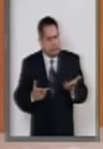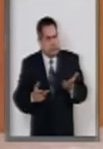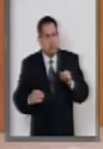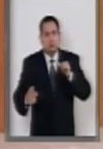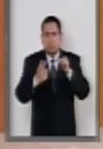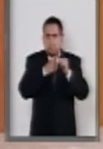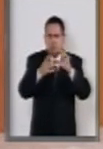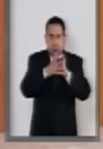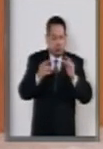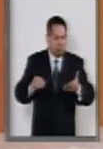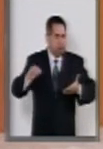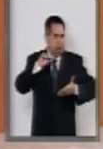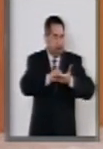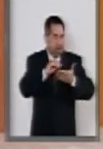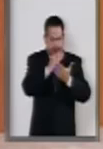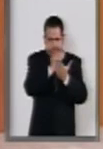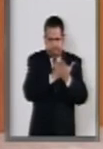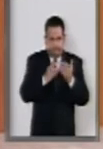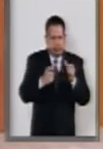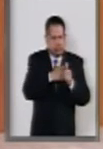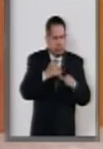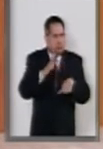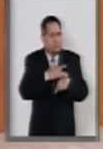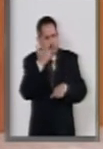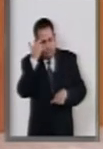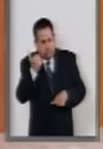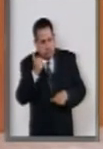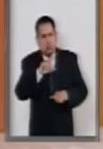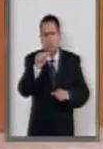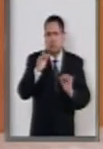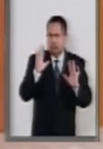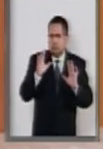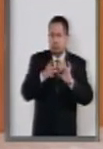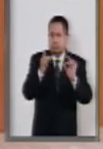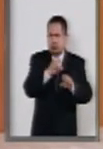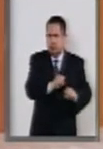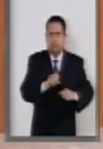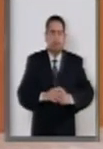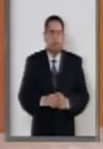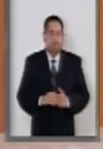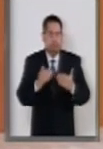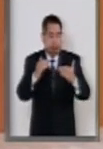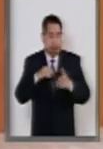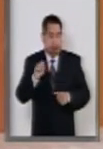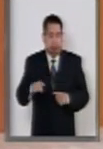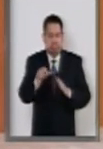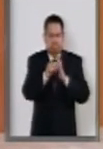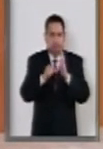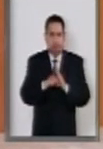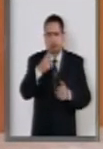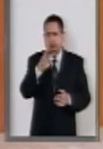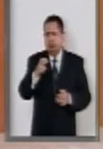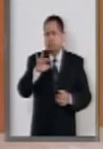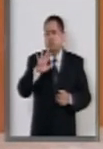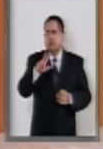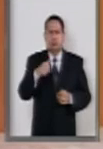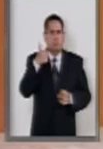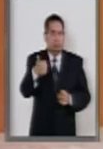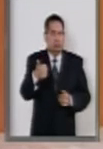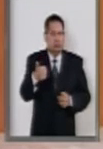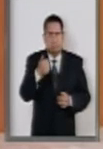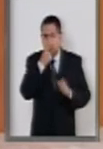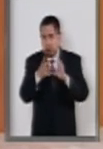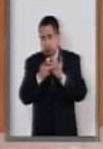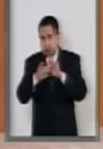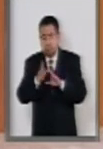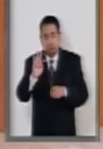esto sea incluido en el dicho precepto. En el mismo ordenamiento, el artículo 256 señala